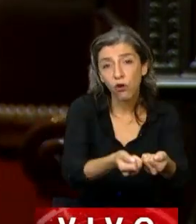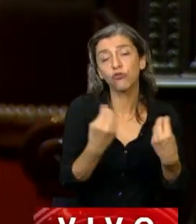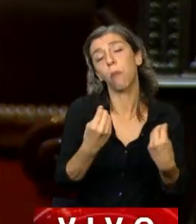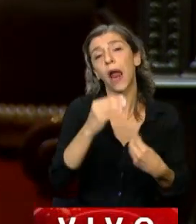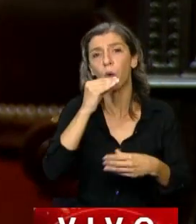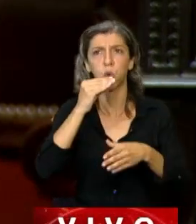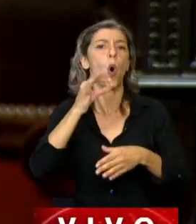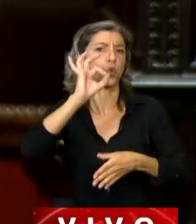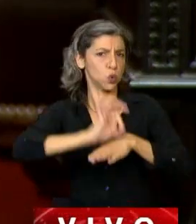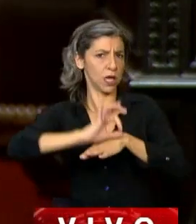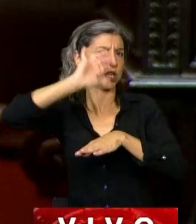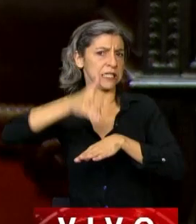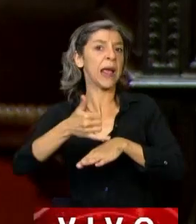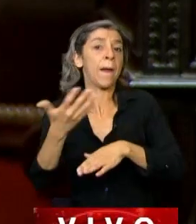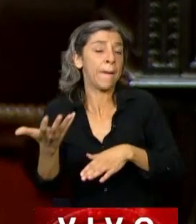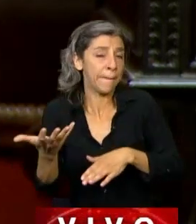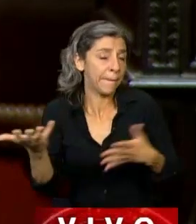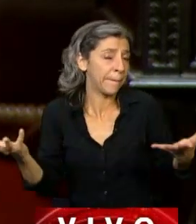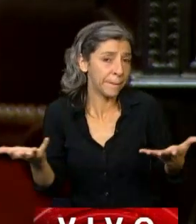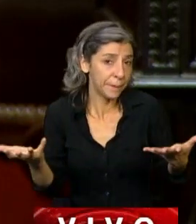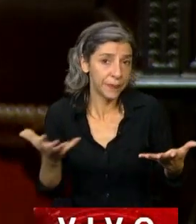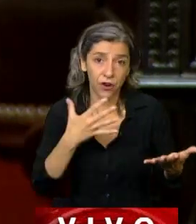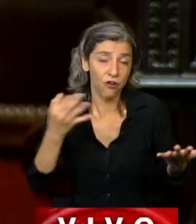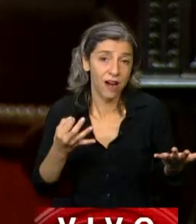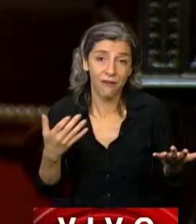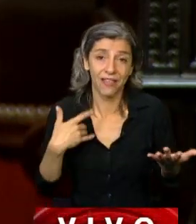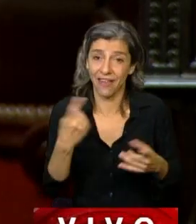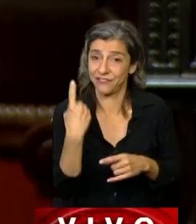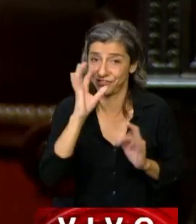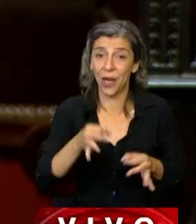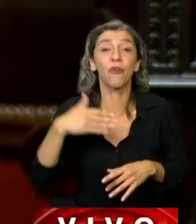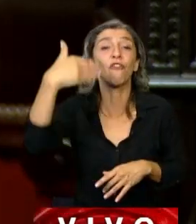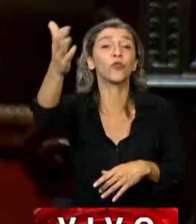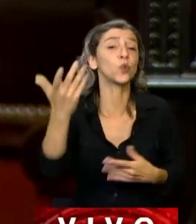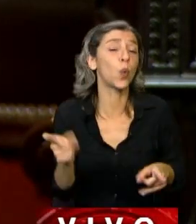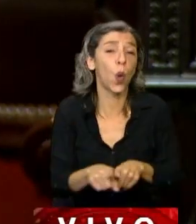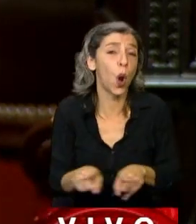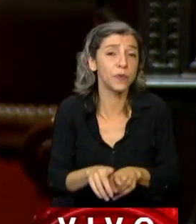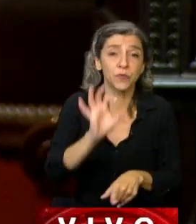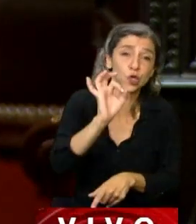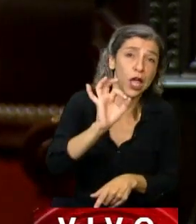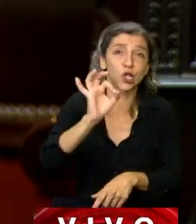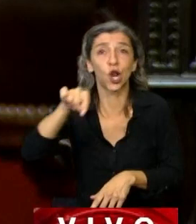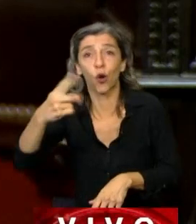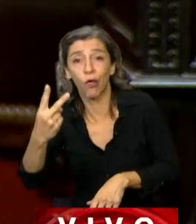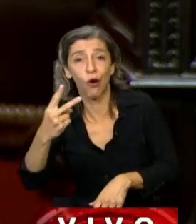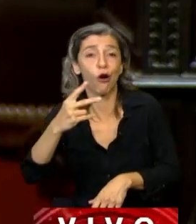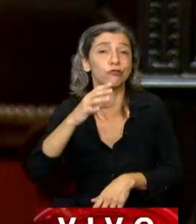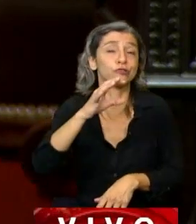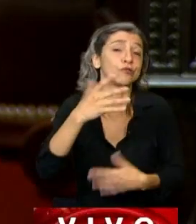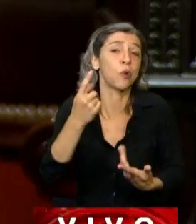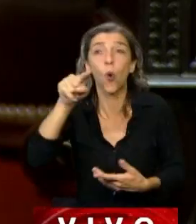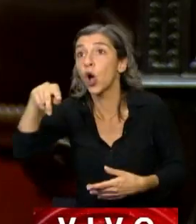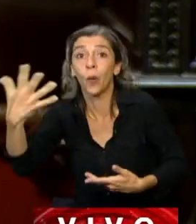cero, en la práctica va a significar que va a dar igual 0 que 0,2, 0,5 o